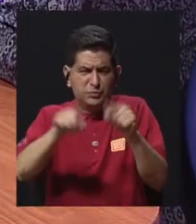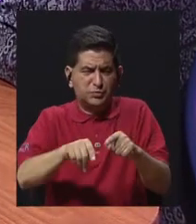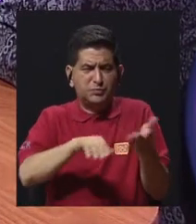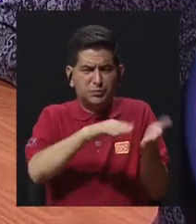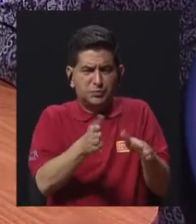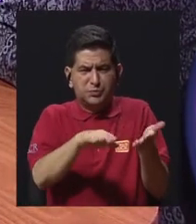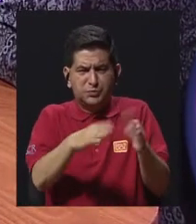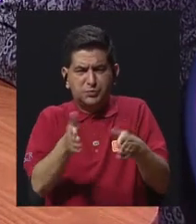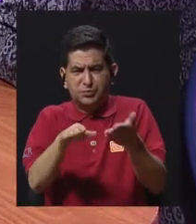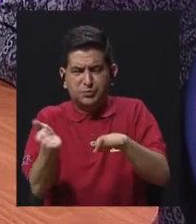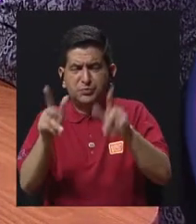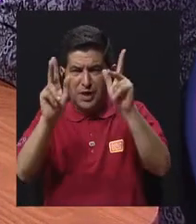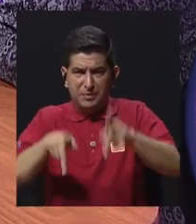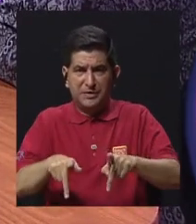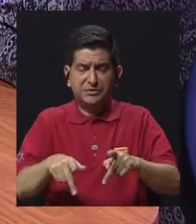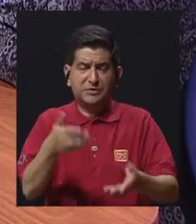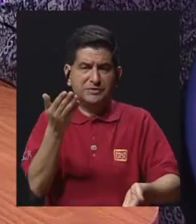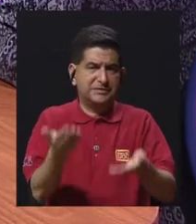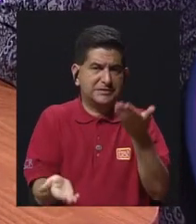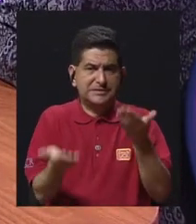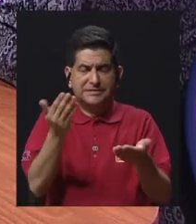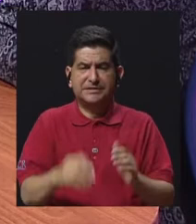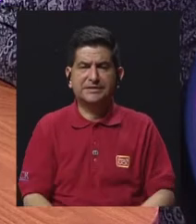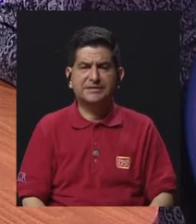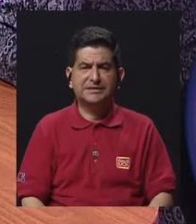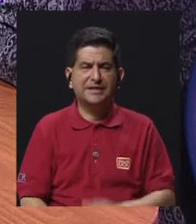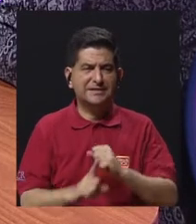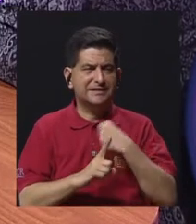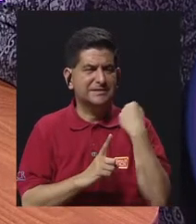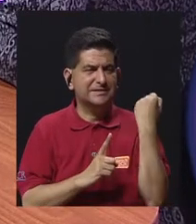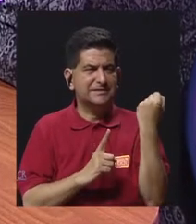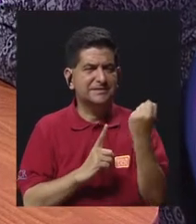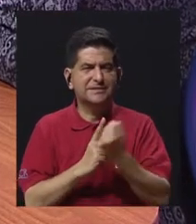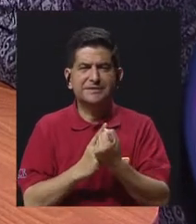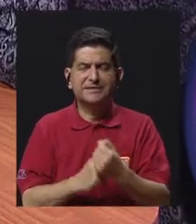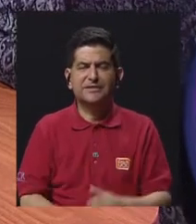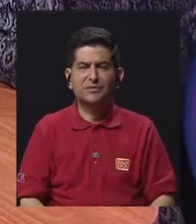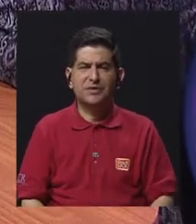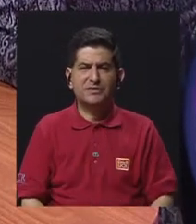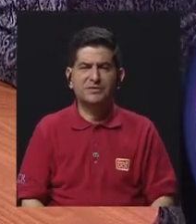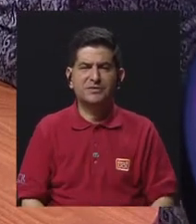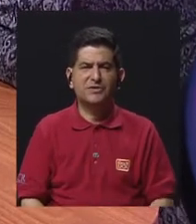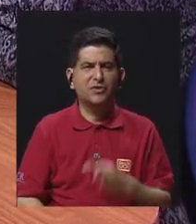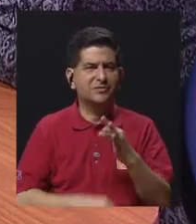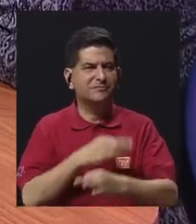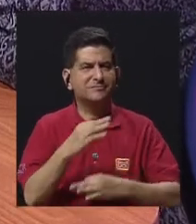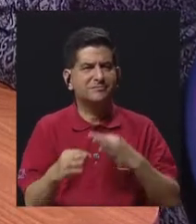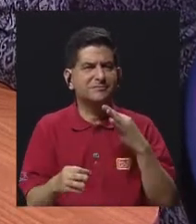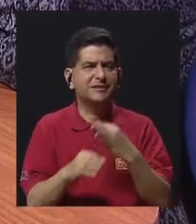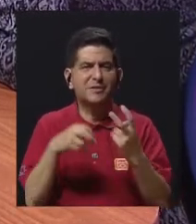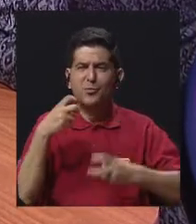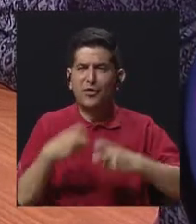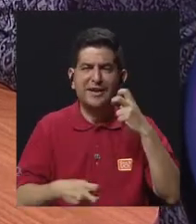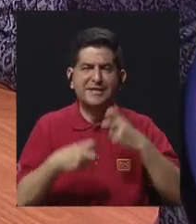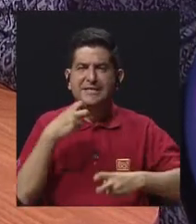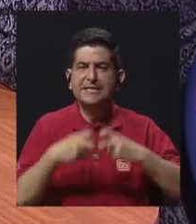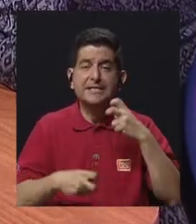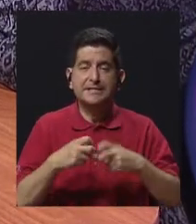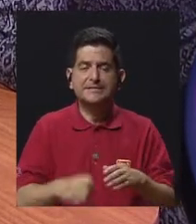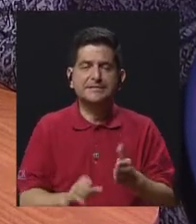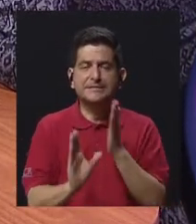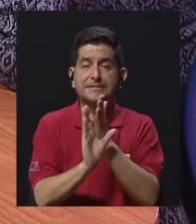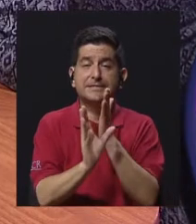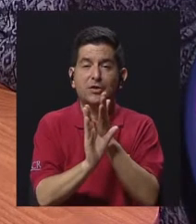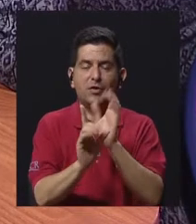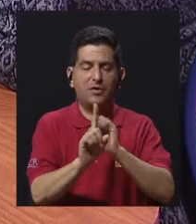muertes a personas, esto pues viene a causar una crisis como psicológica